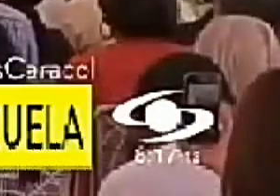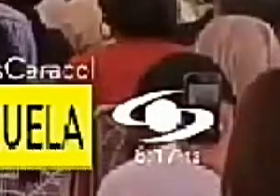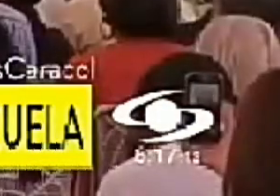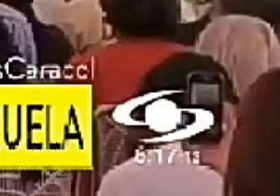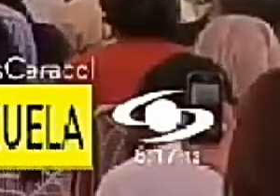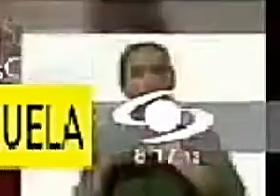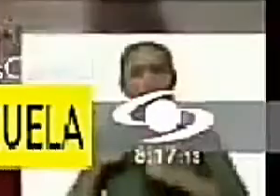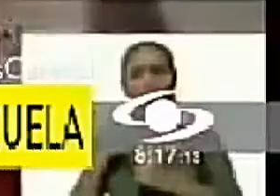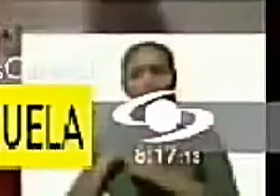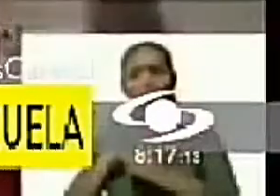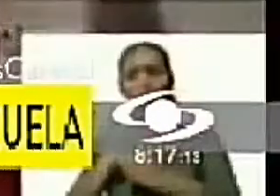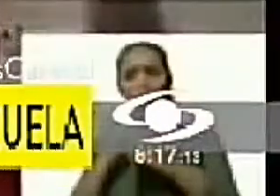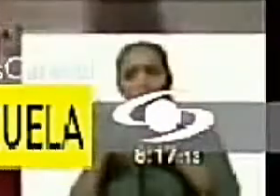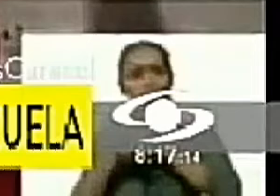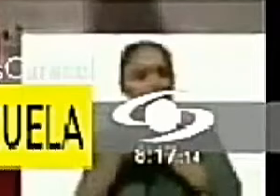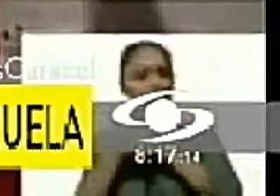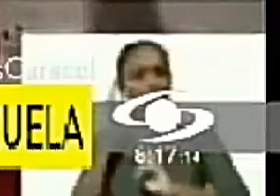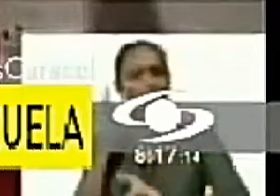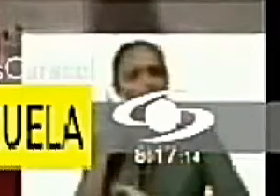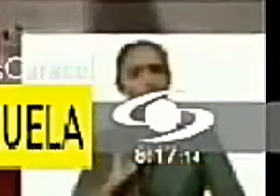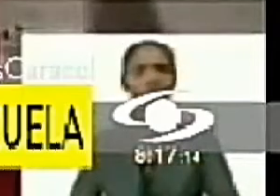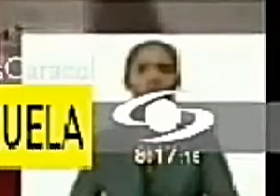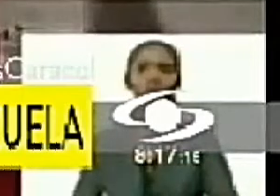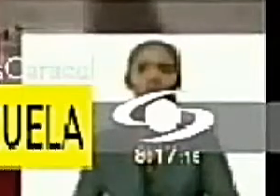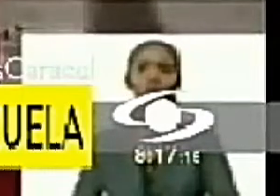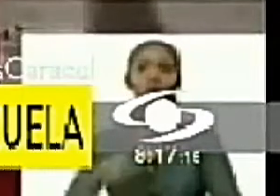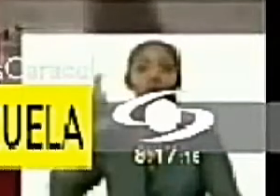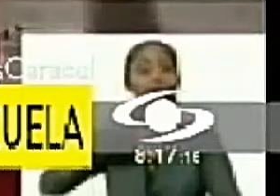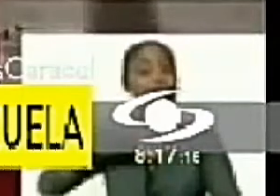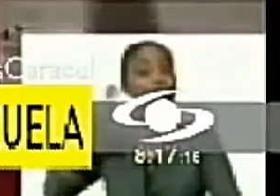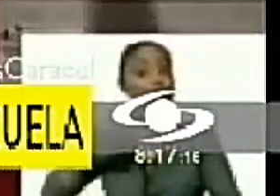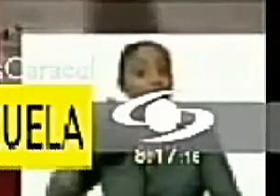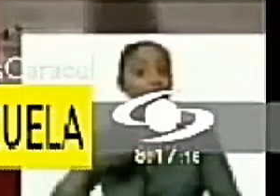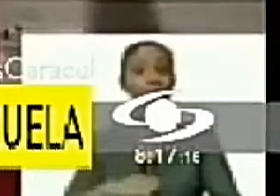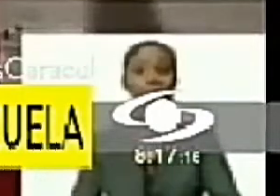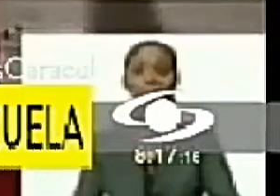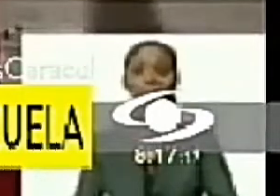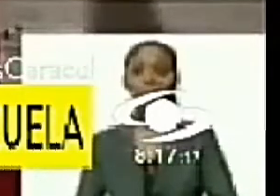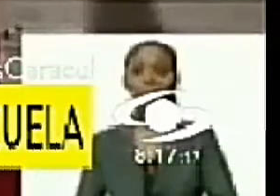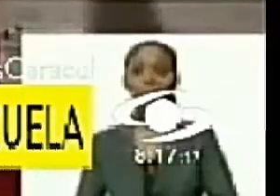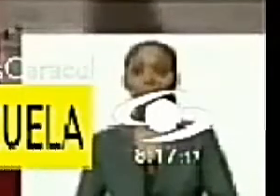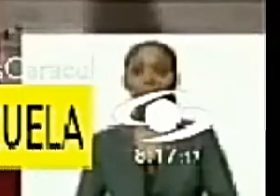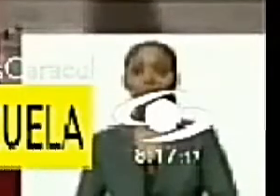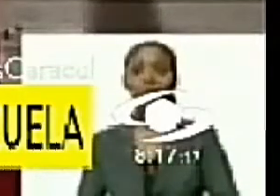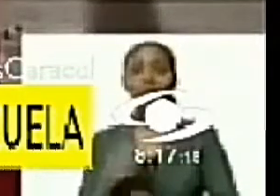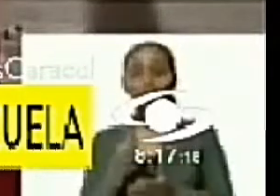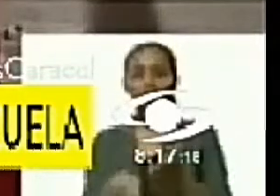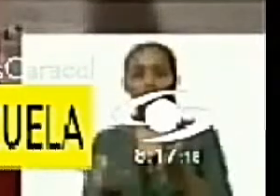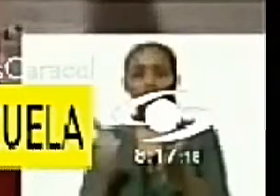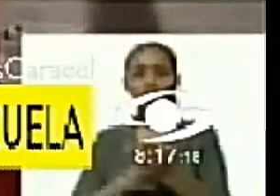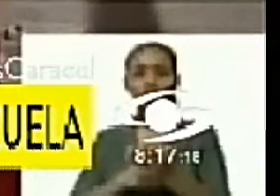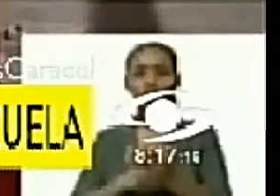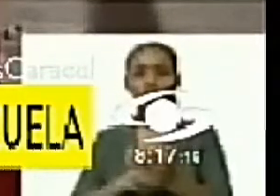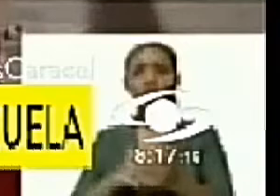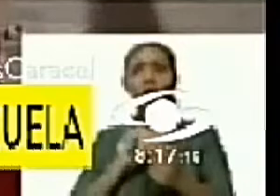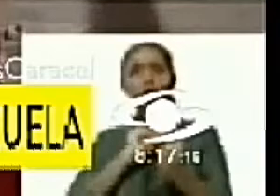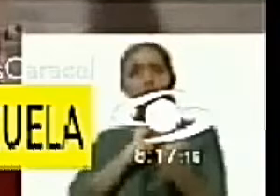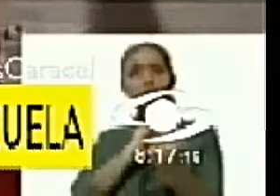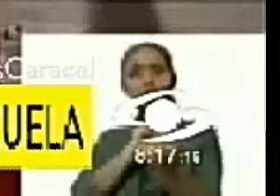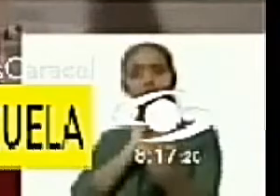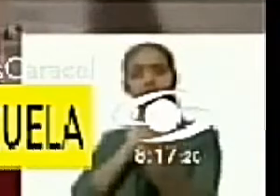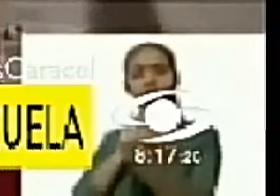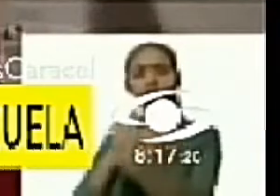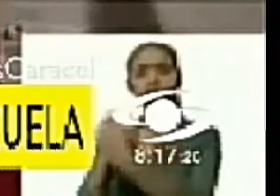digamos, objetivos, que ha utilizado su populismo, pero ha aplicado lo que ha prometido, ¿no? Uh-huh. Él prometió con acabar con, primero con